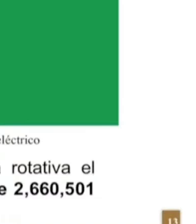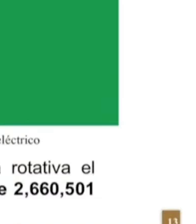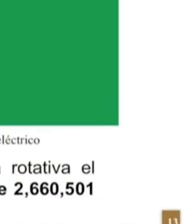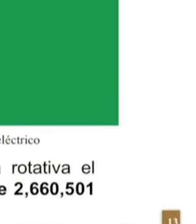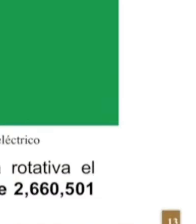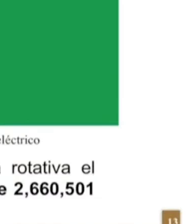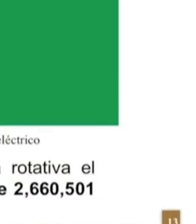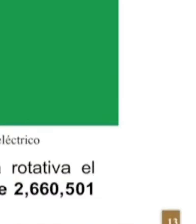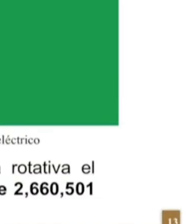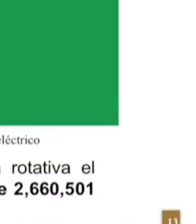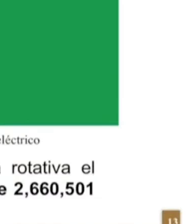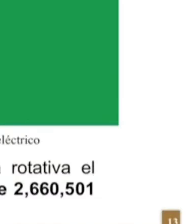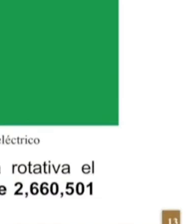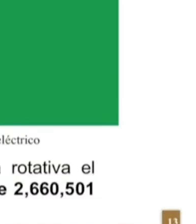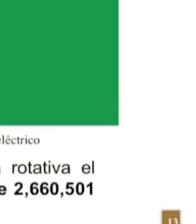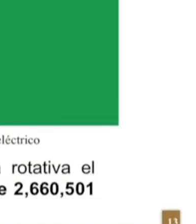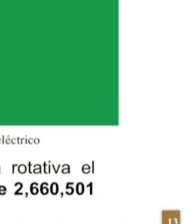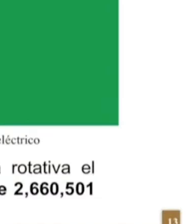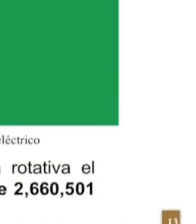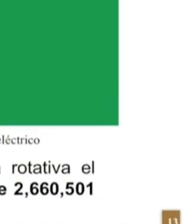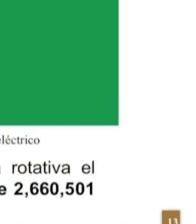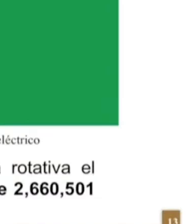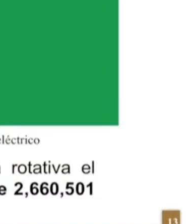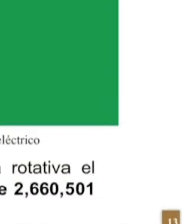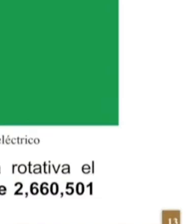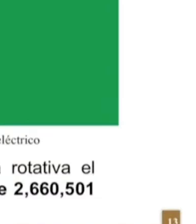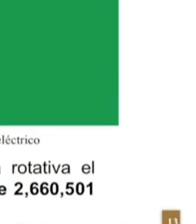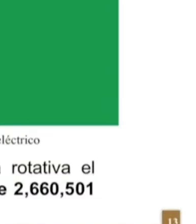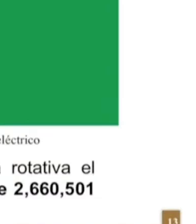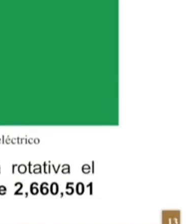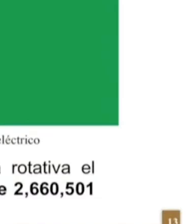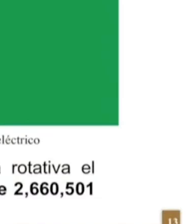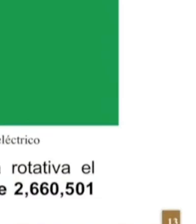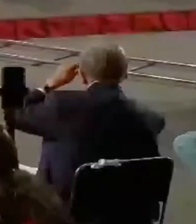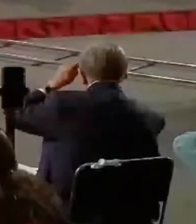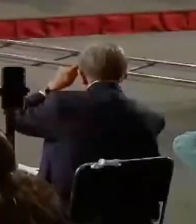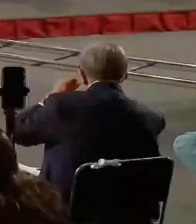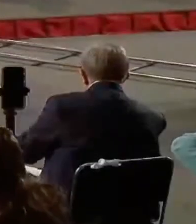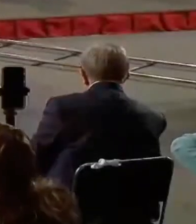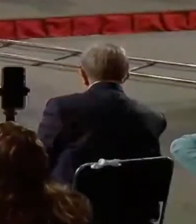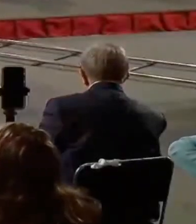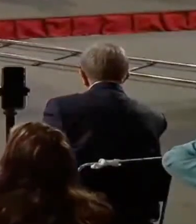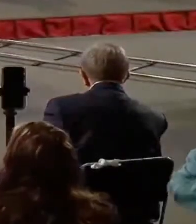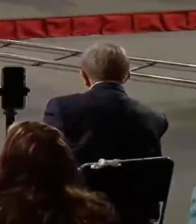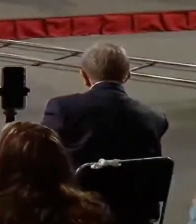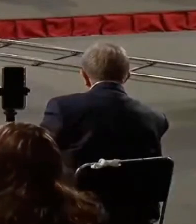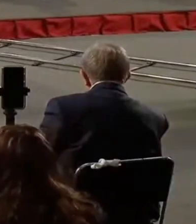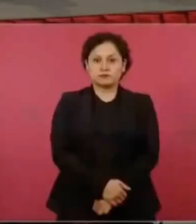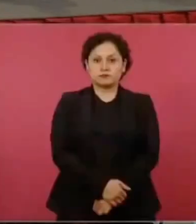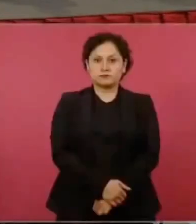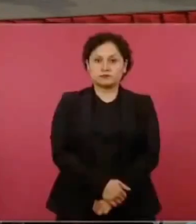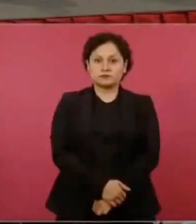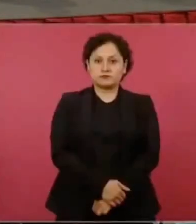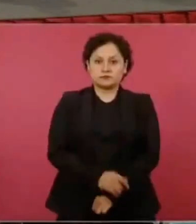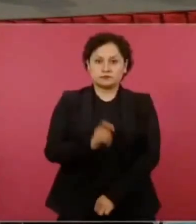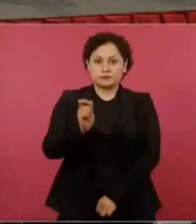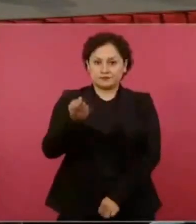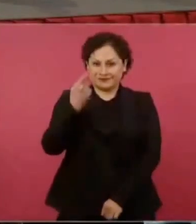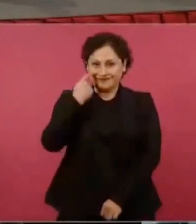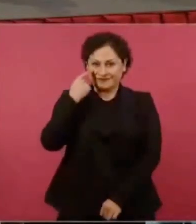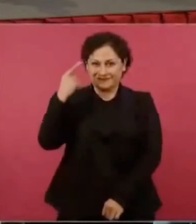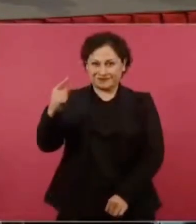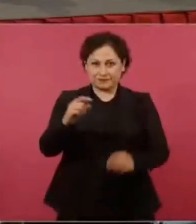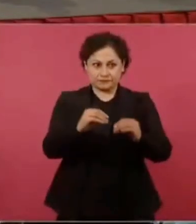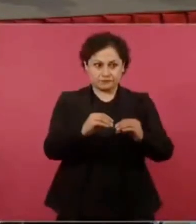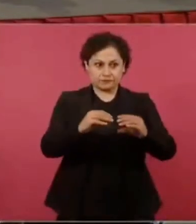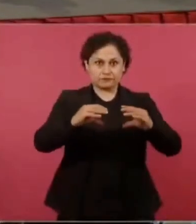indicador de alta capacidad para poder atender la demanda, sino que las interrupciones en ese periodo